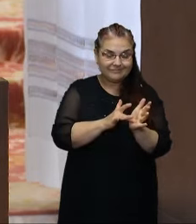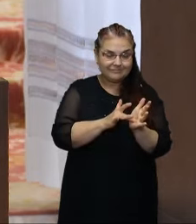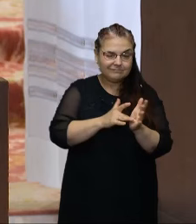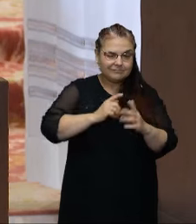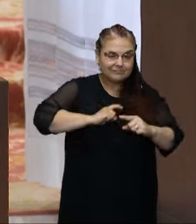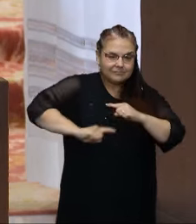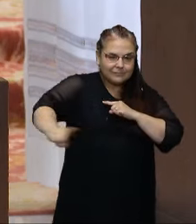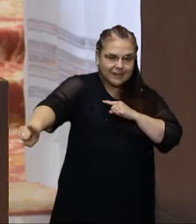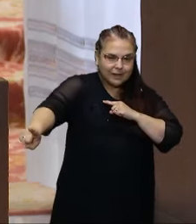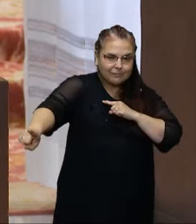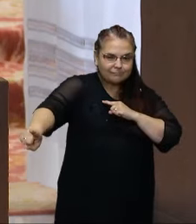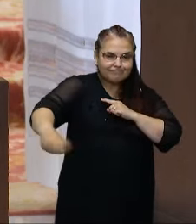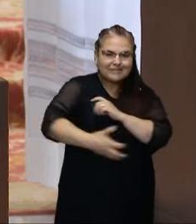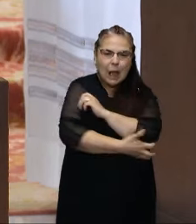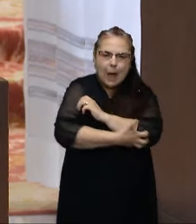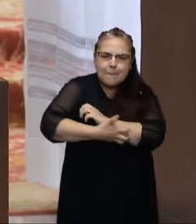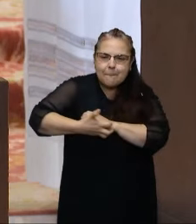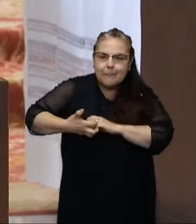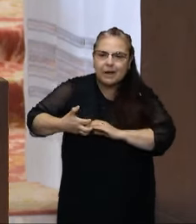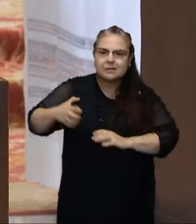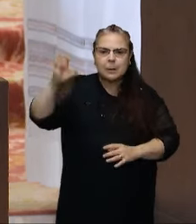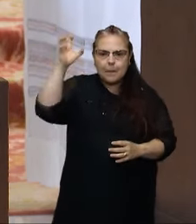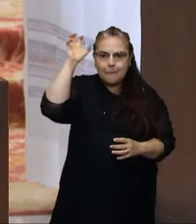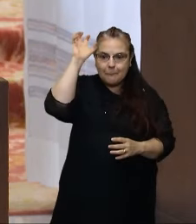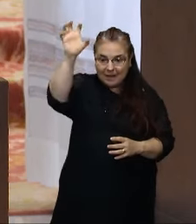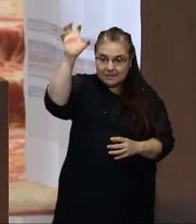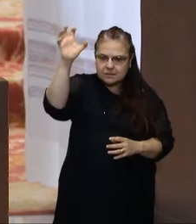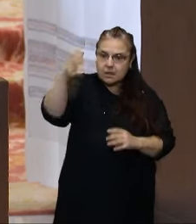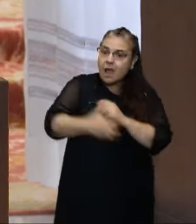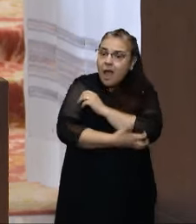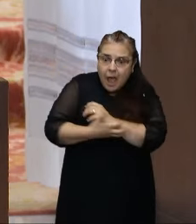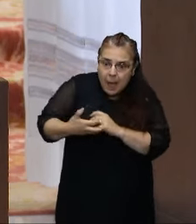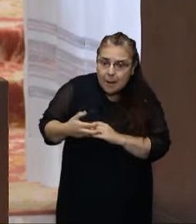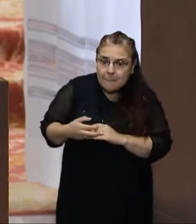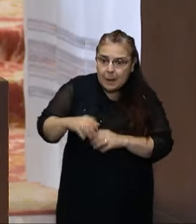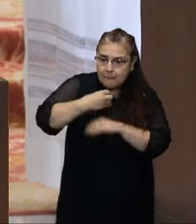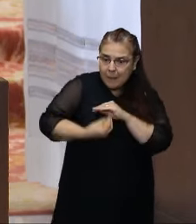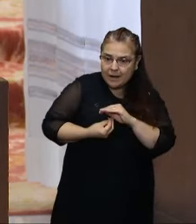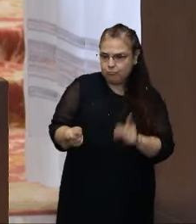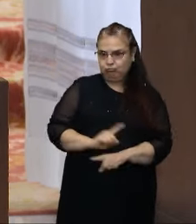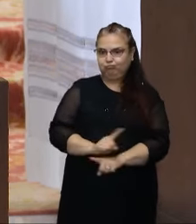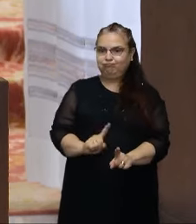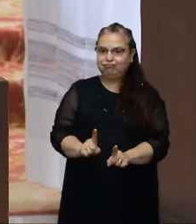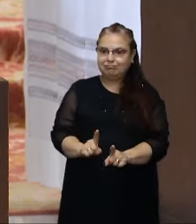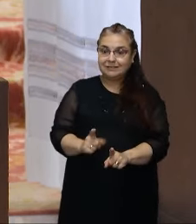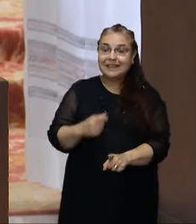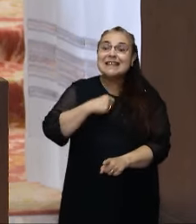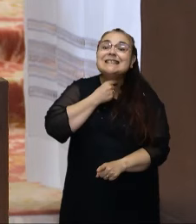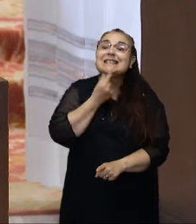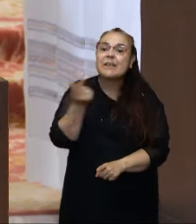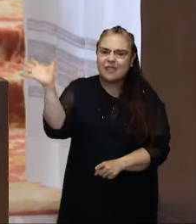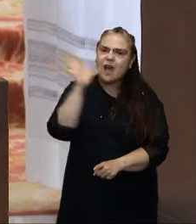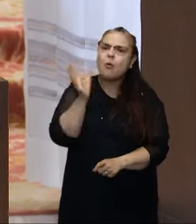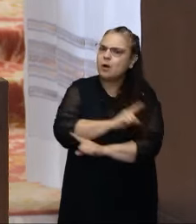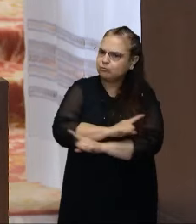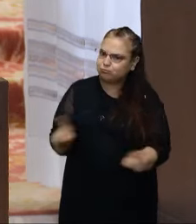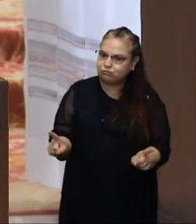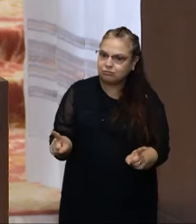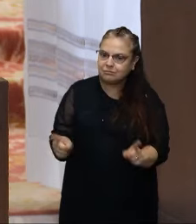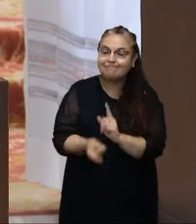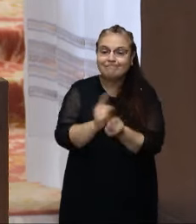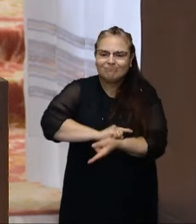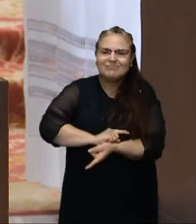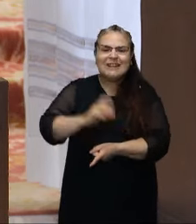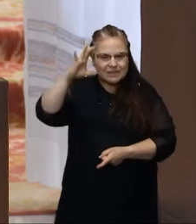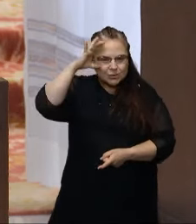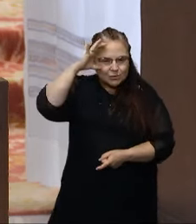enviaré hambre al país, no hambre de pan ni sed de agua, sino de